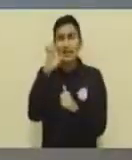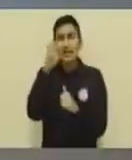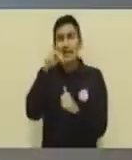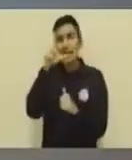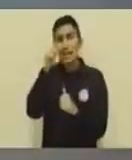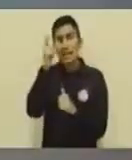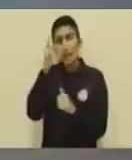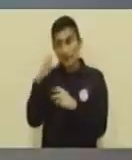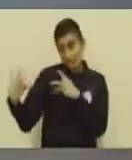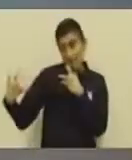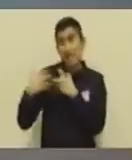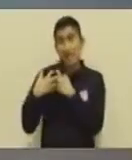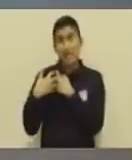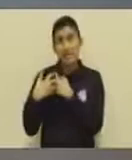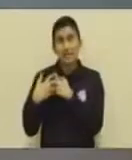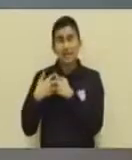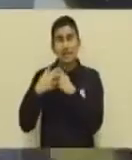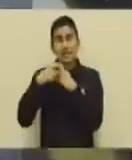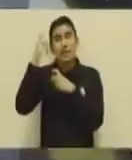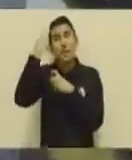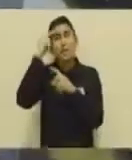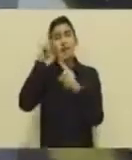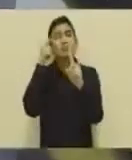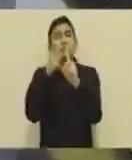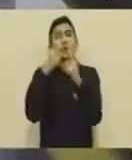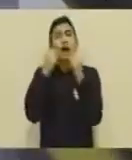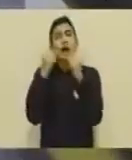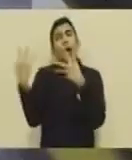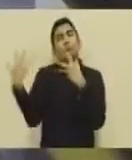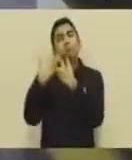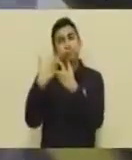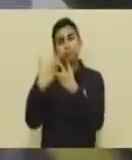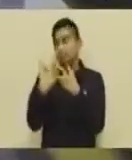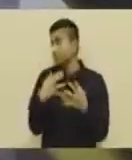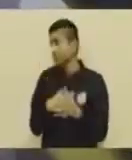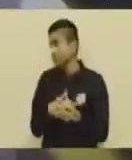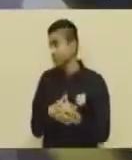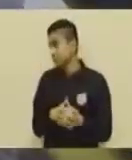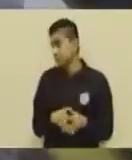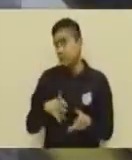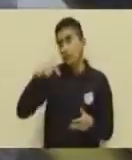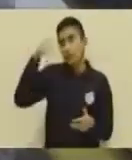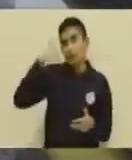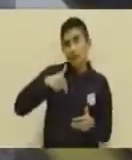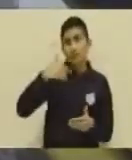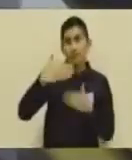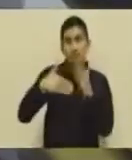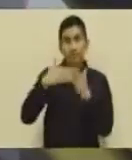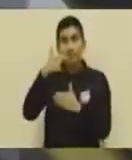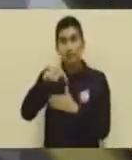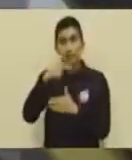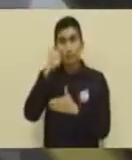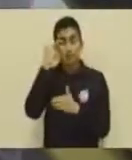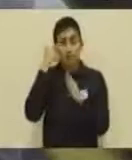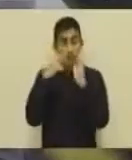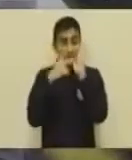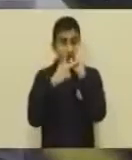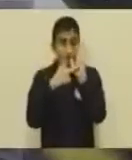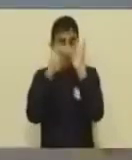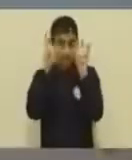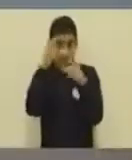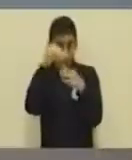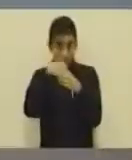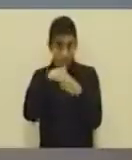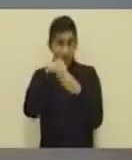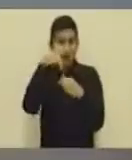del elemento que se va a adherir. Exactamente, en este caso estos son los electrones. Esta es la representación. Aquí es